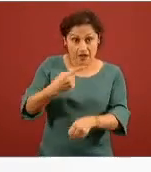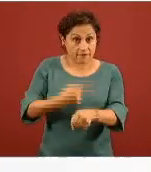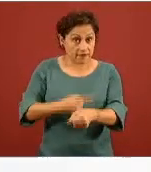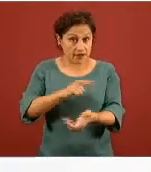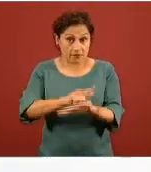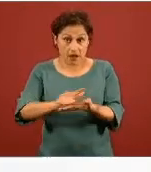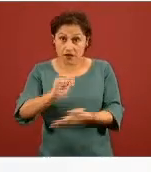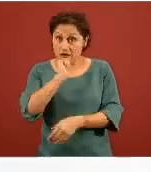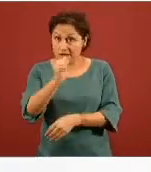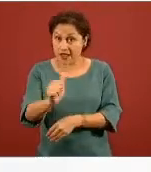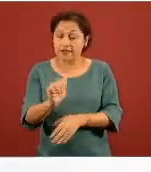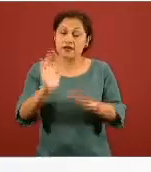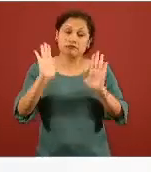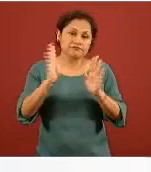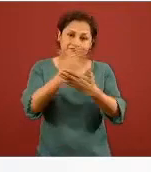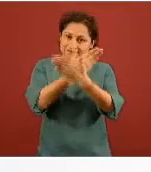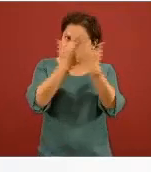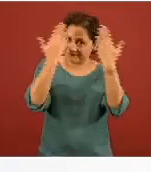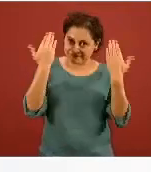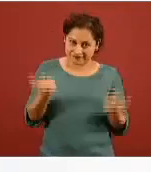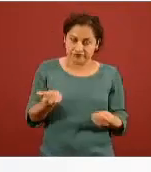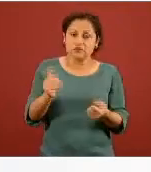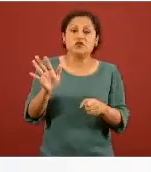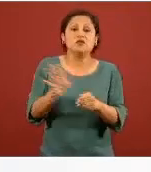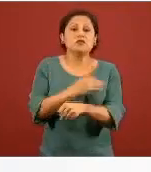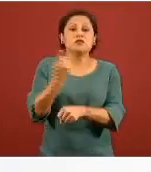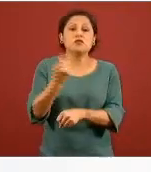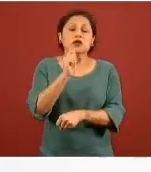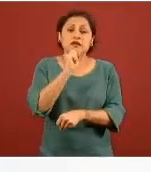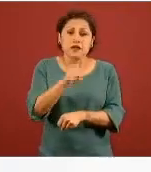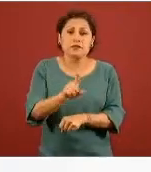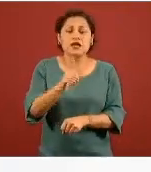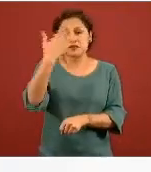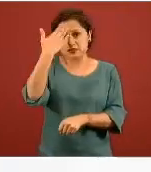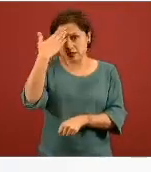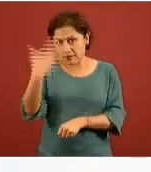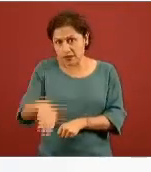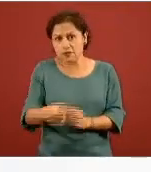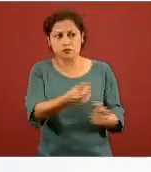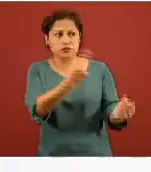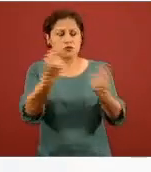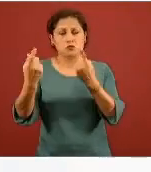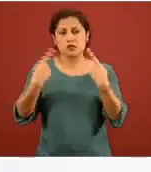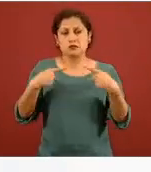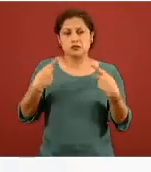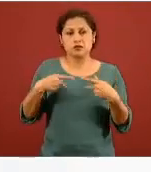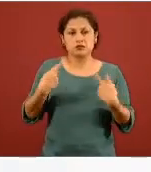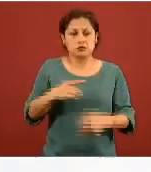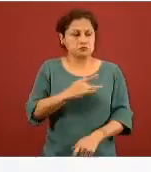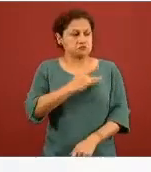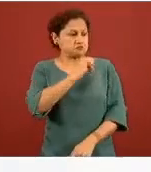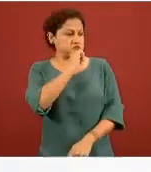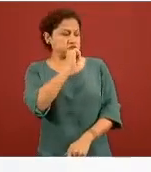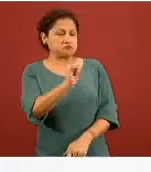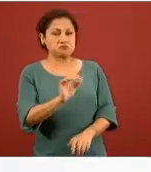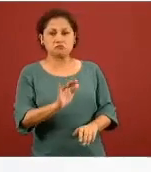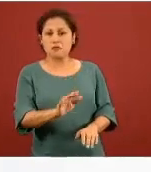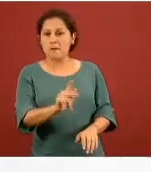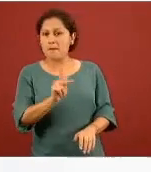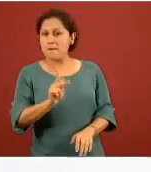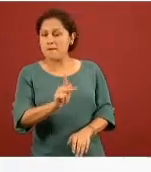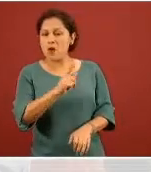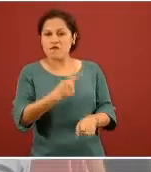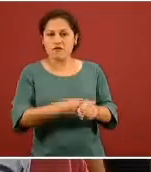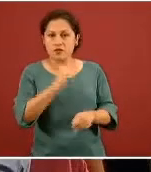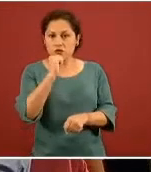gran parte de la población también cursa con una infección asintomática, y considerando también las brechas de desigualdad